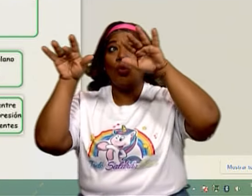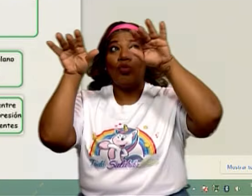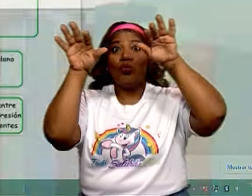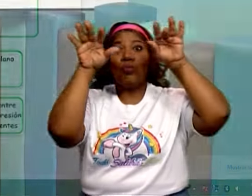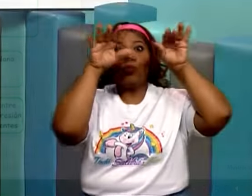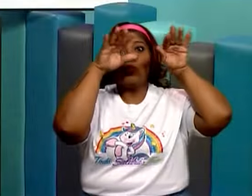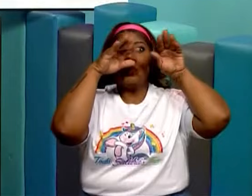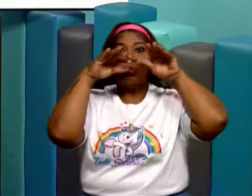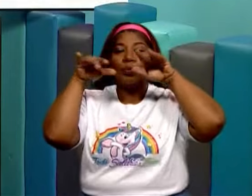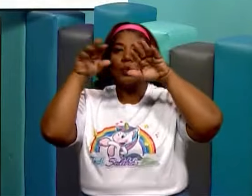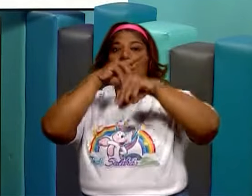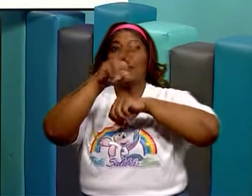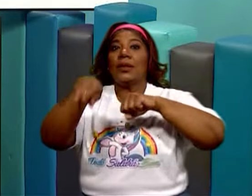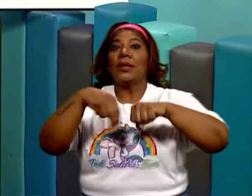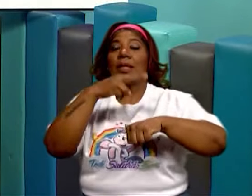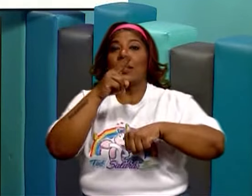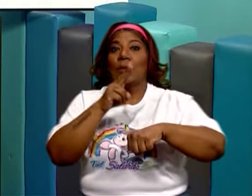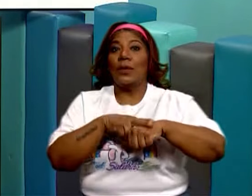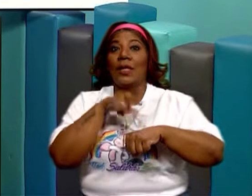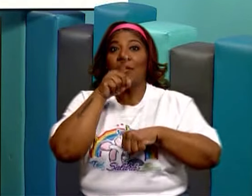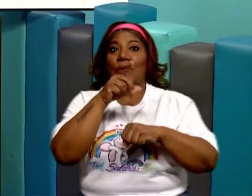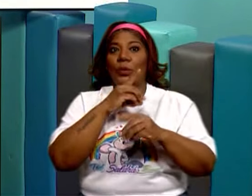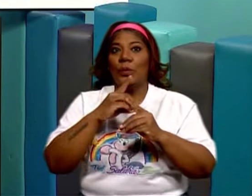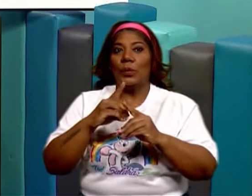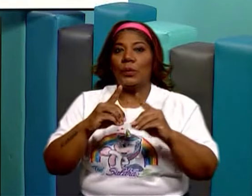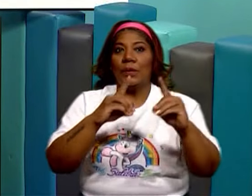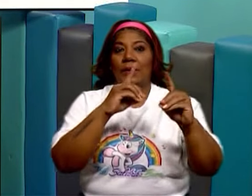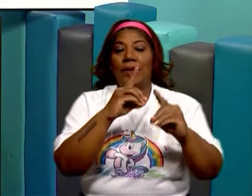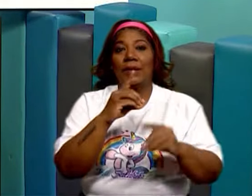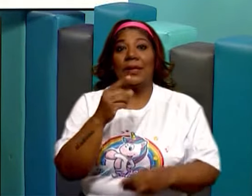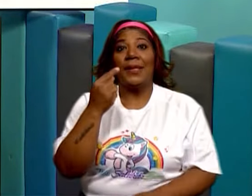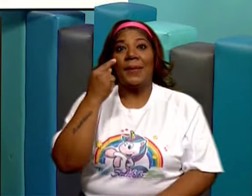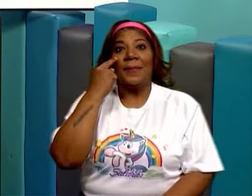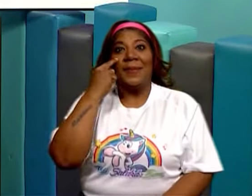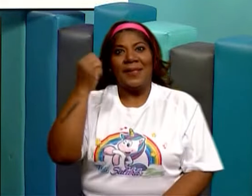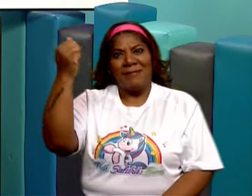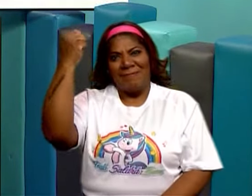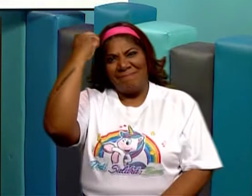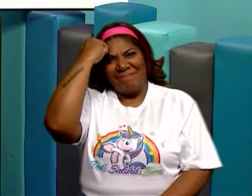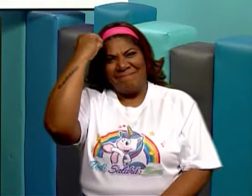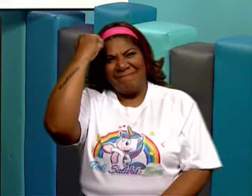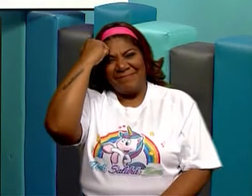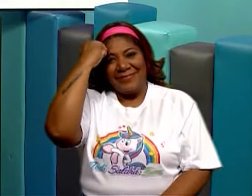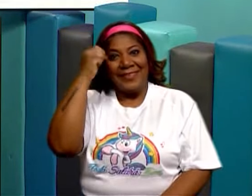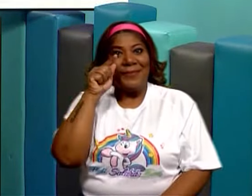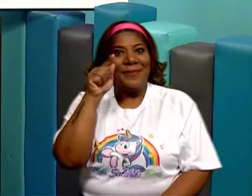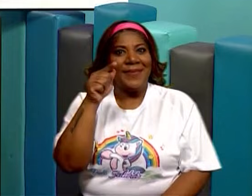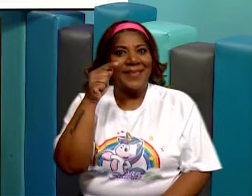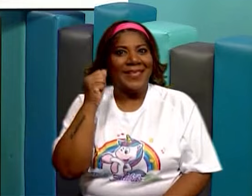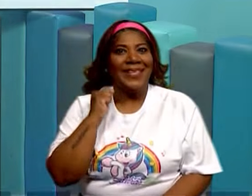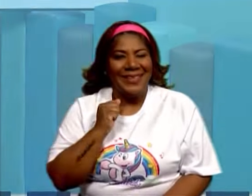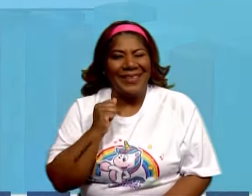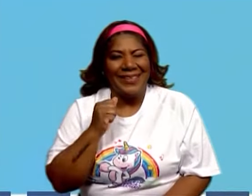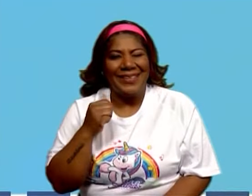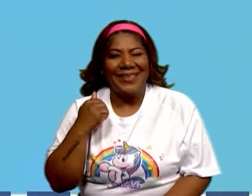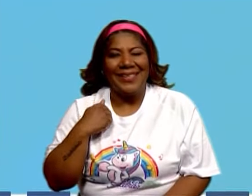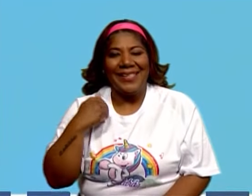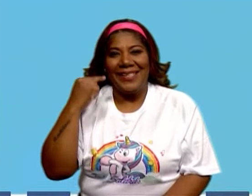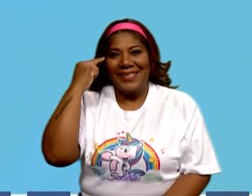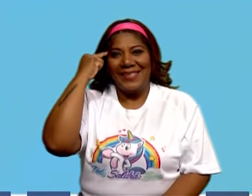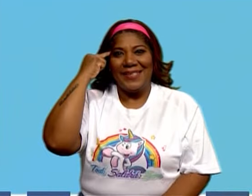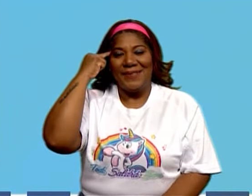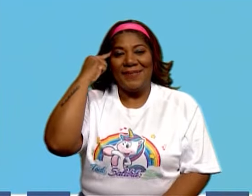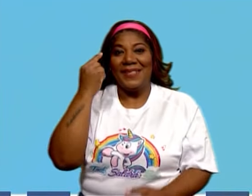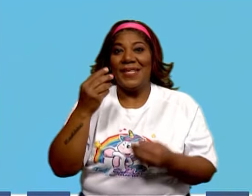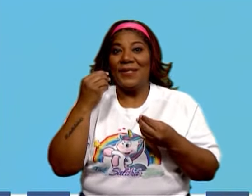distrito. Bien, como siguiente actividad te tengo un rompecoco el día de hoy, una sopa de letras. Te invito a que